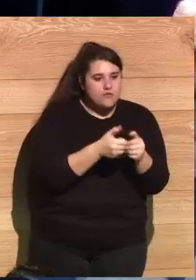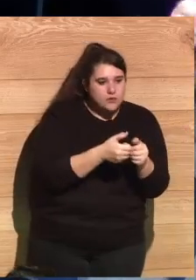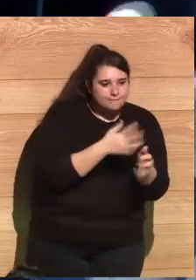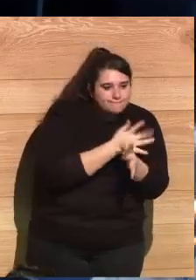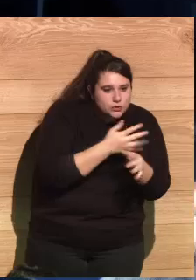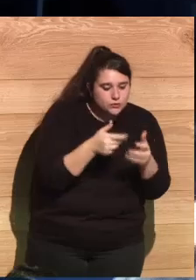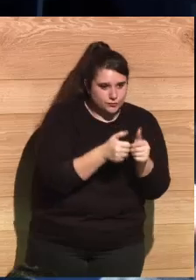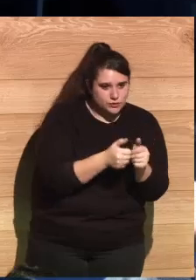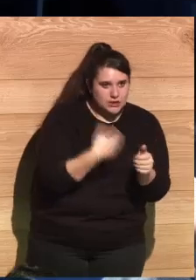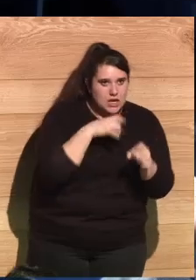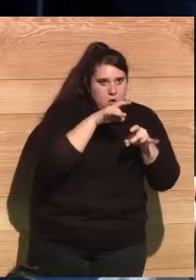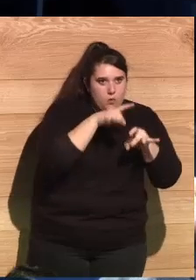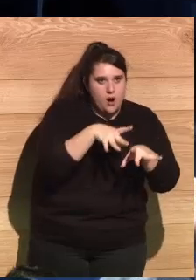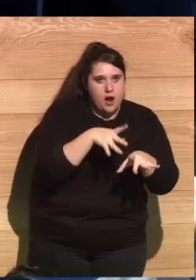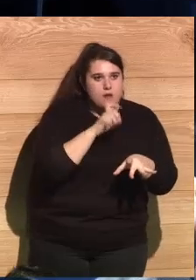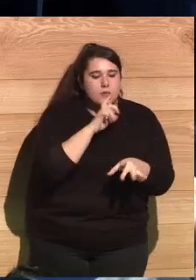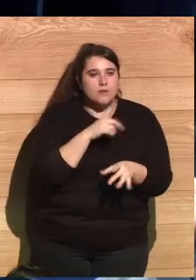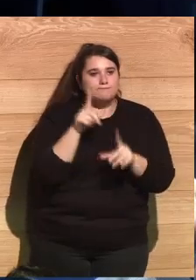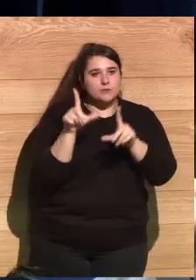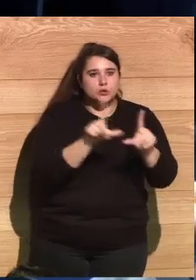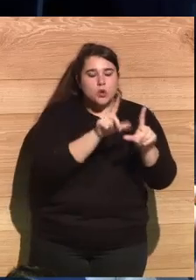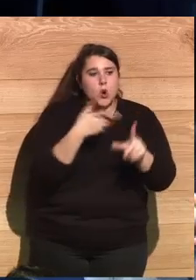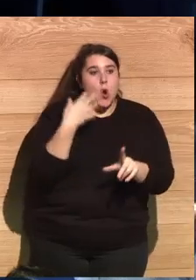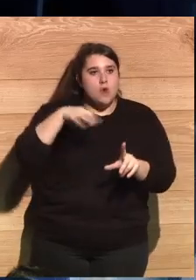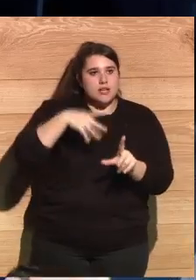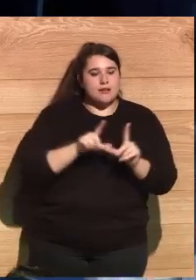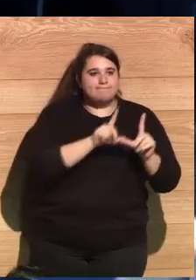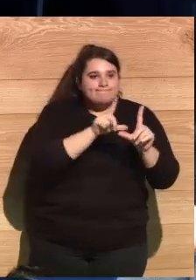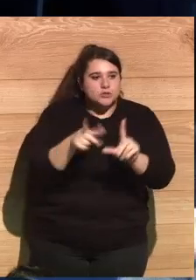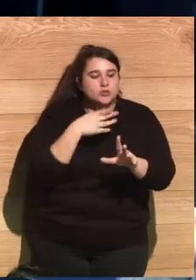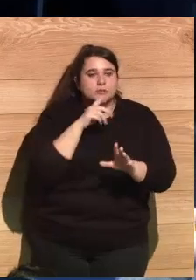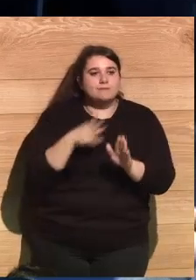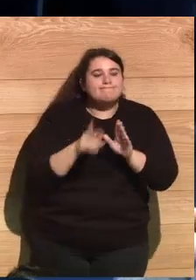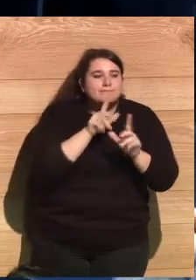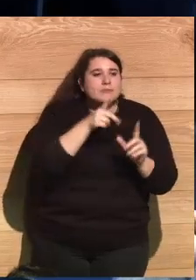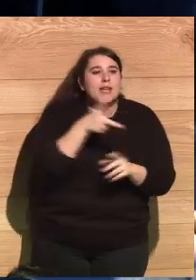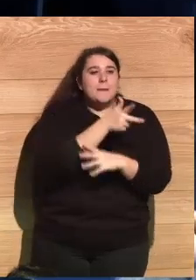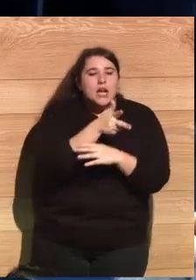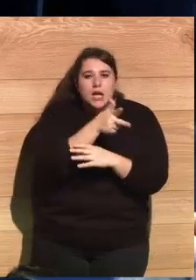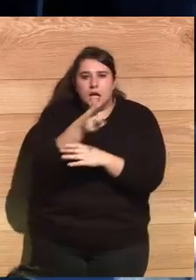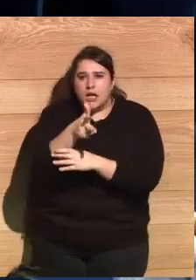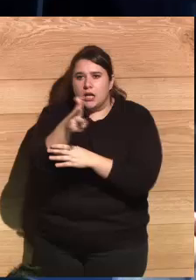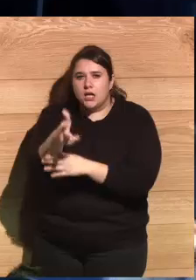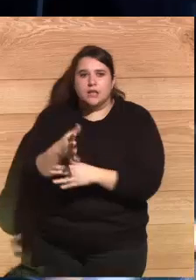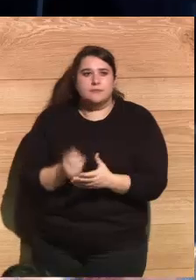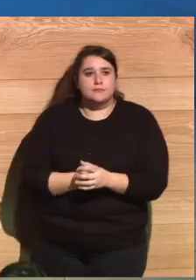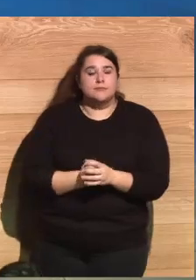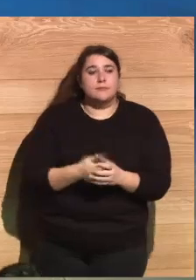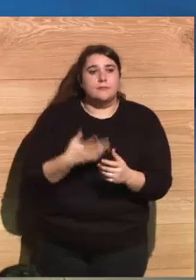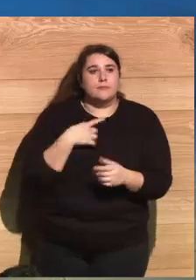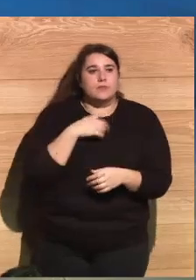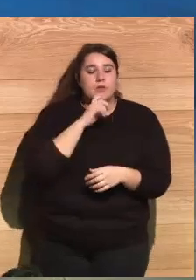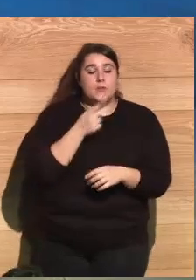la estructura de un videojuego, que es una toma única y vas por las trincheras, que eso da mucha reproducción, la construcción de